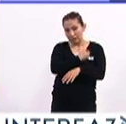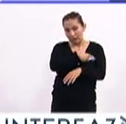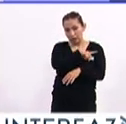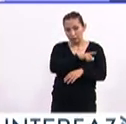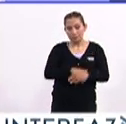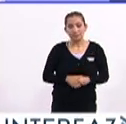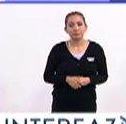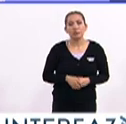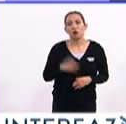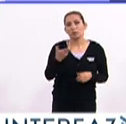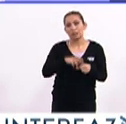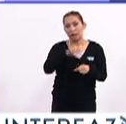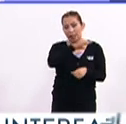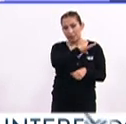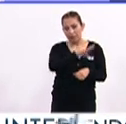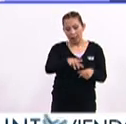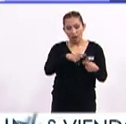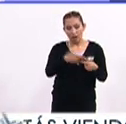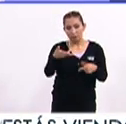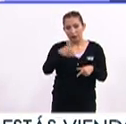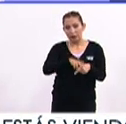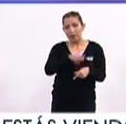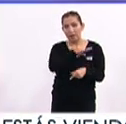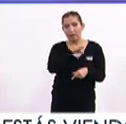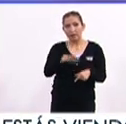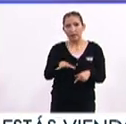salud, el Hospital General,